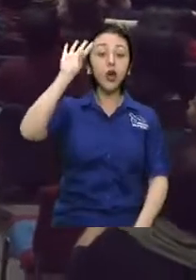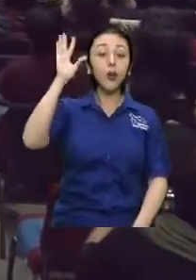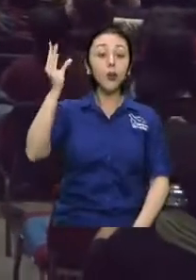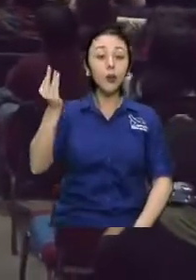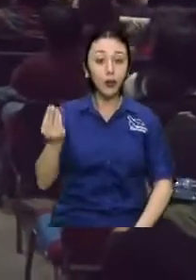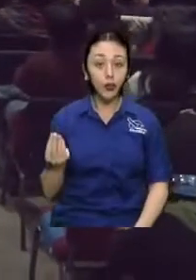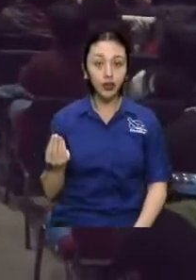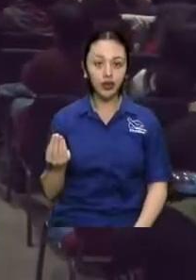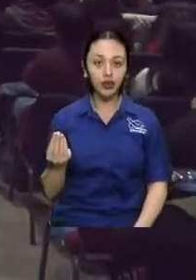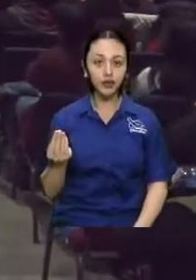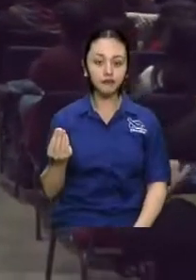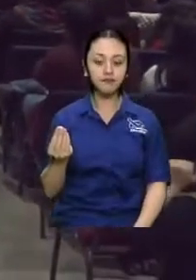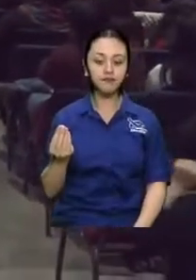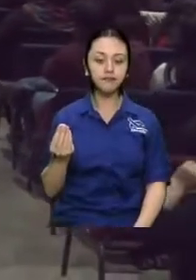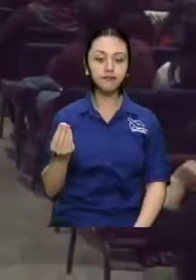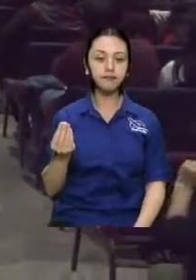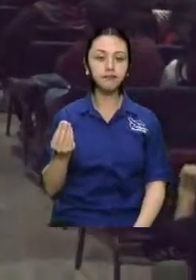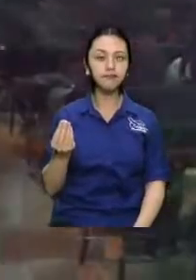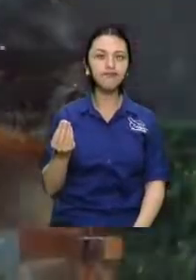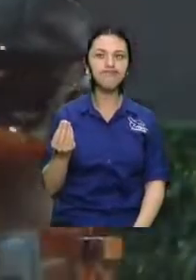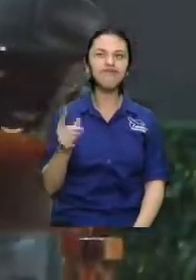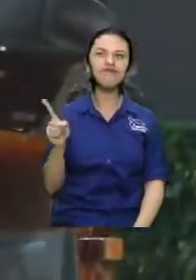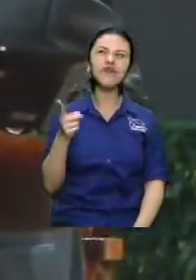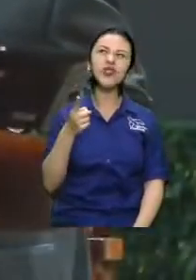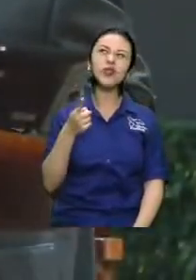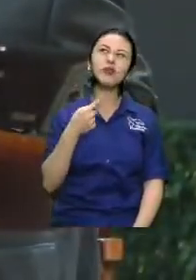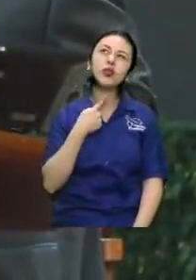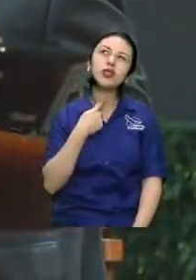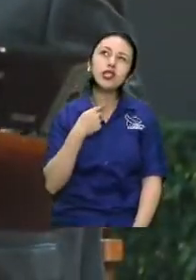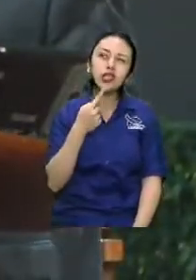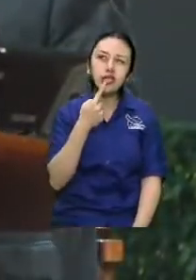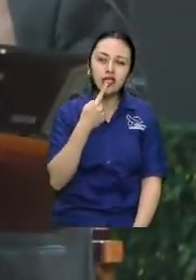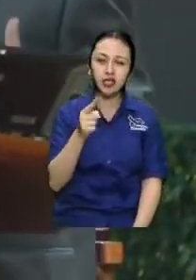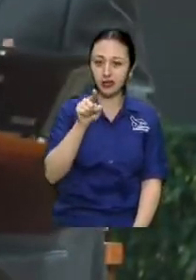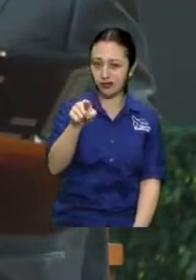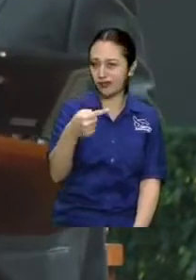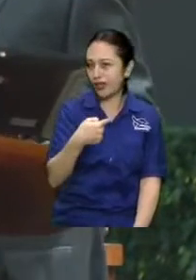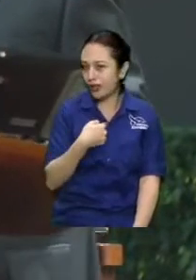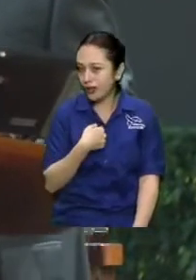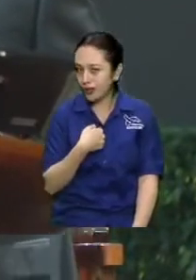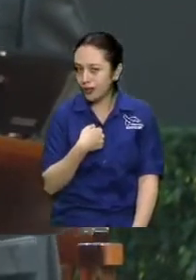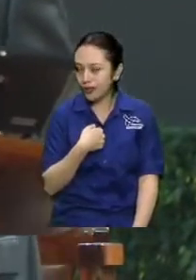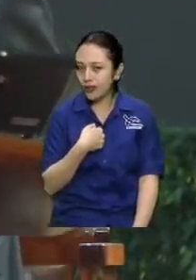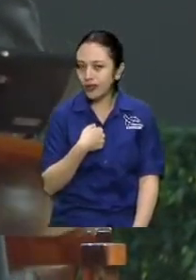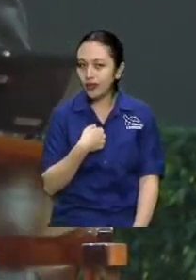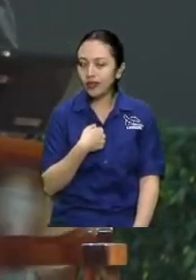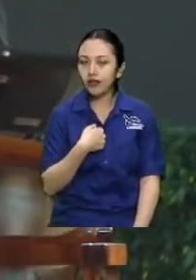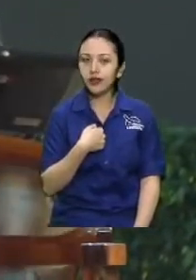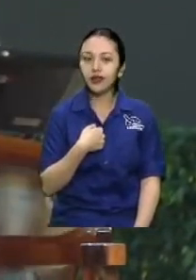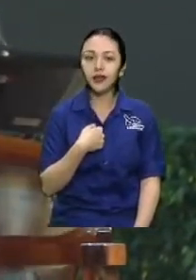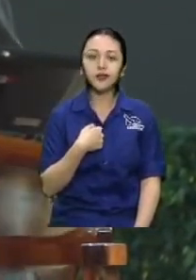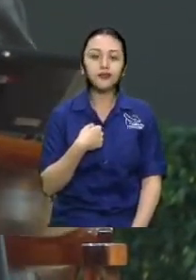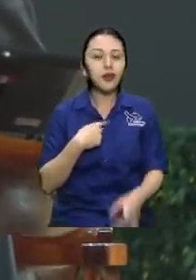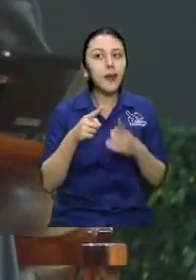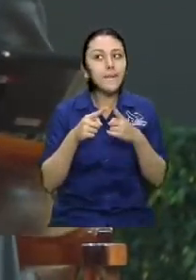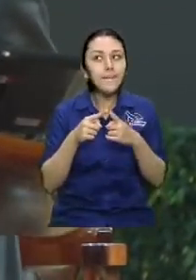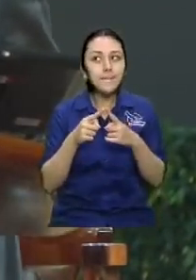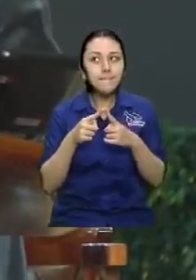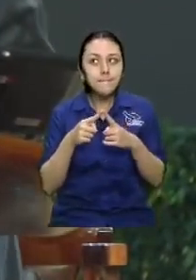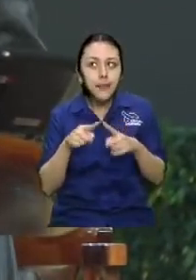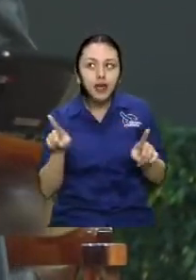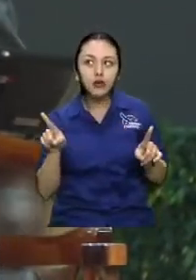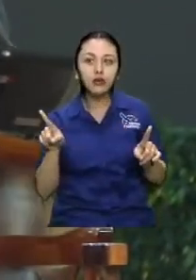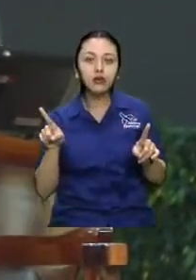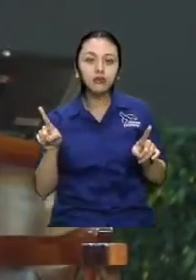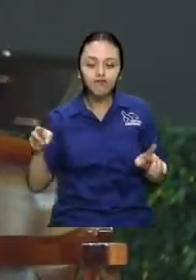porque hemos, no me gusta decir hemos, porque me meto yo en la manifestación esa, ¿eh? Pero